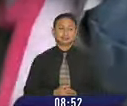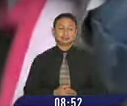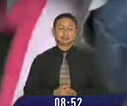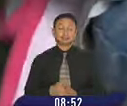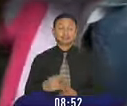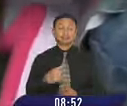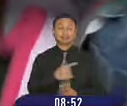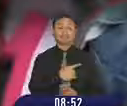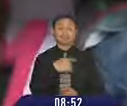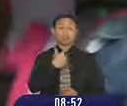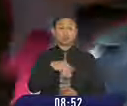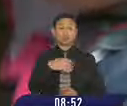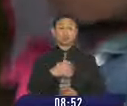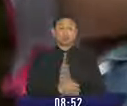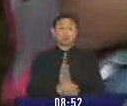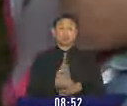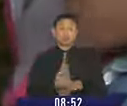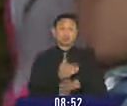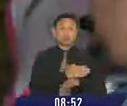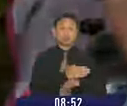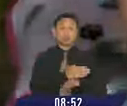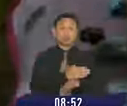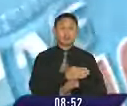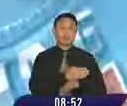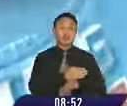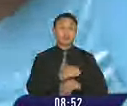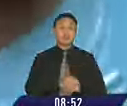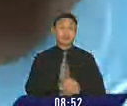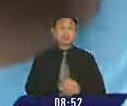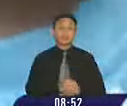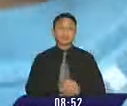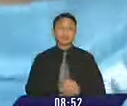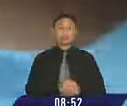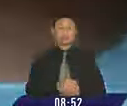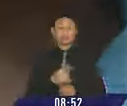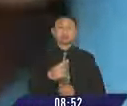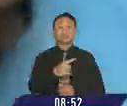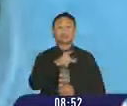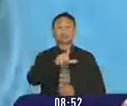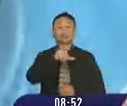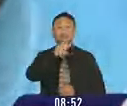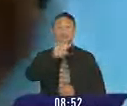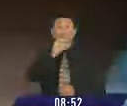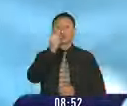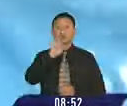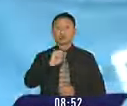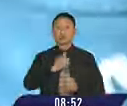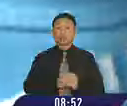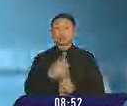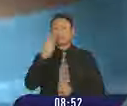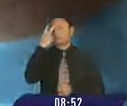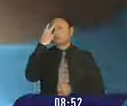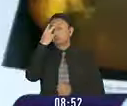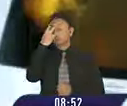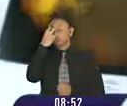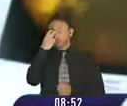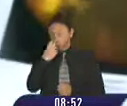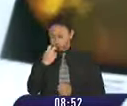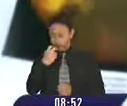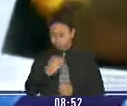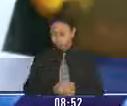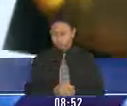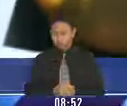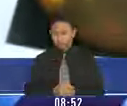Batalla contra el cáncer hace unos meses, la luz se apagó para siempre de los ojos de Luis Díaz Selga, de apenas 5 años de edad.